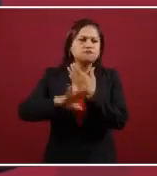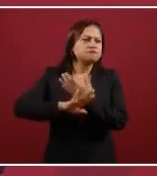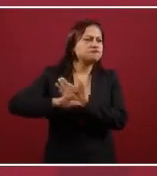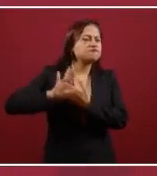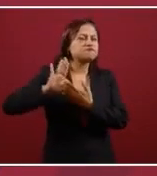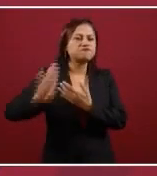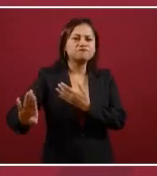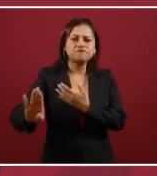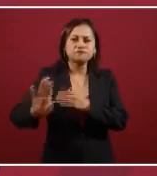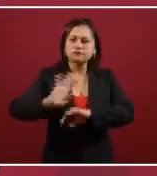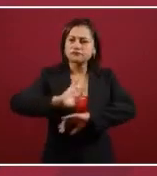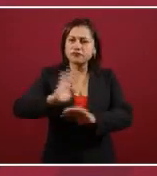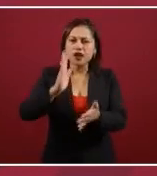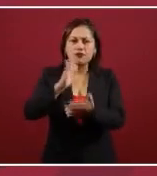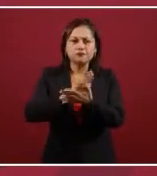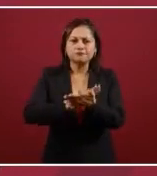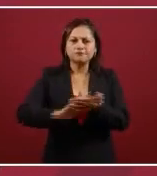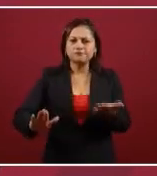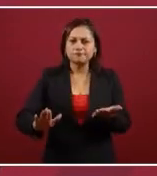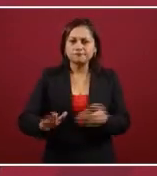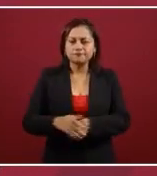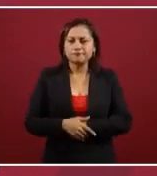la corrupción.